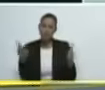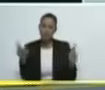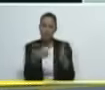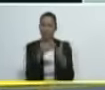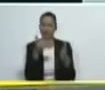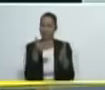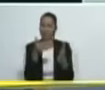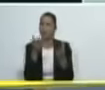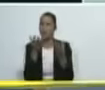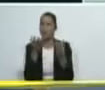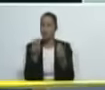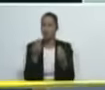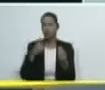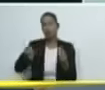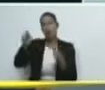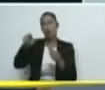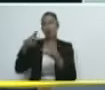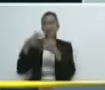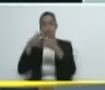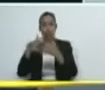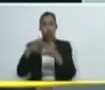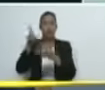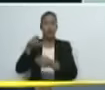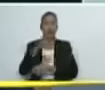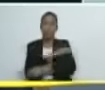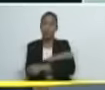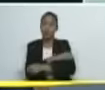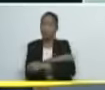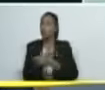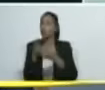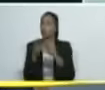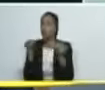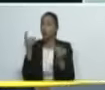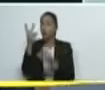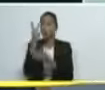el imperialismo norteamericano y los apellidos de la oligarquía.